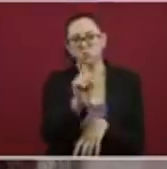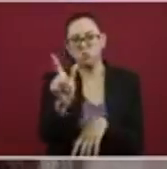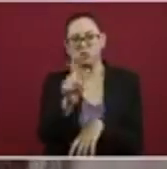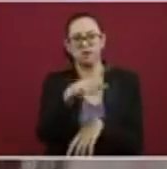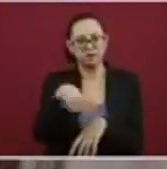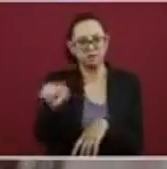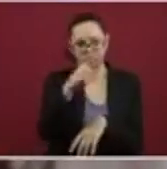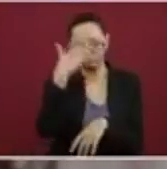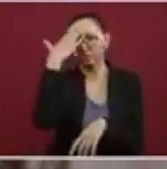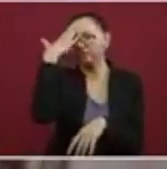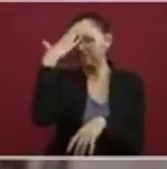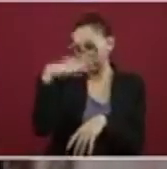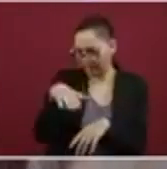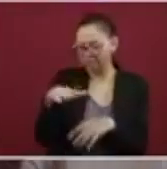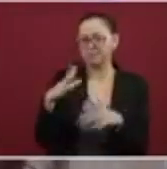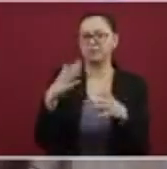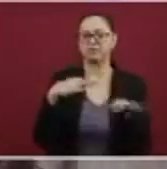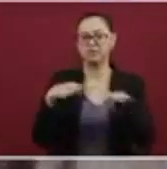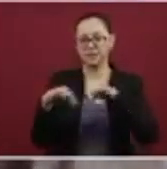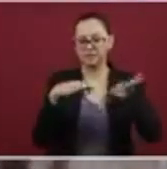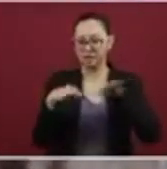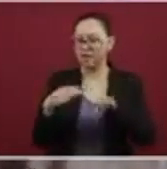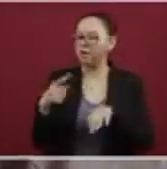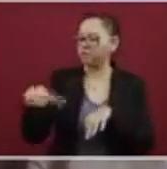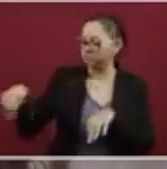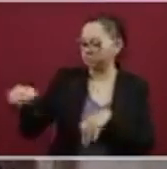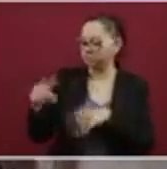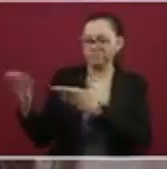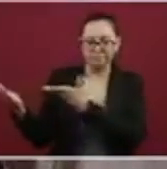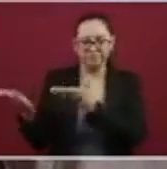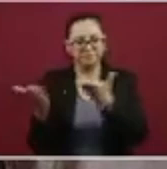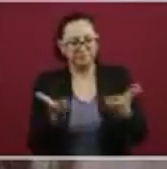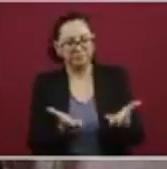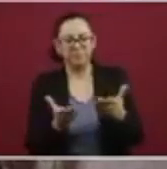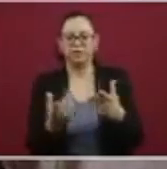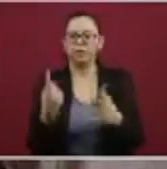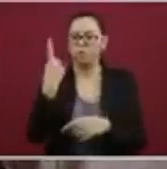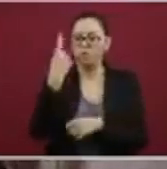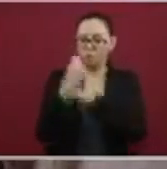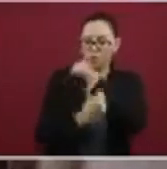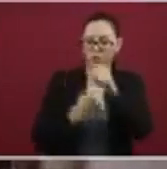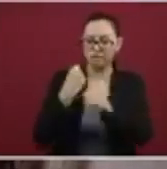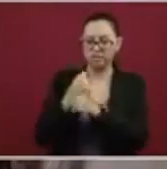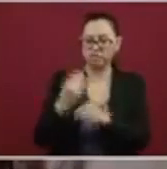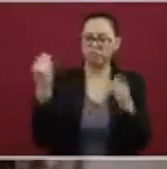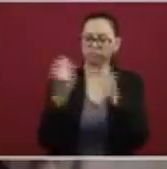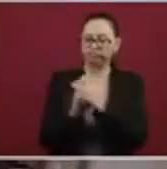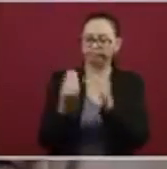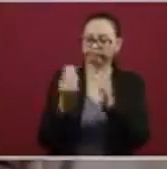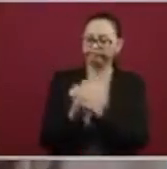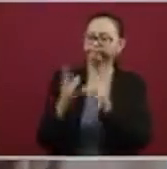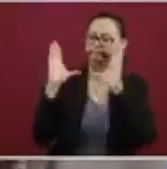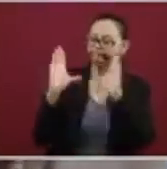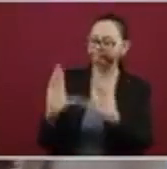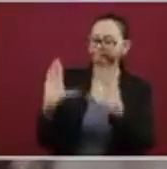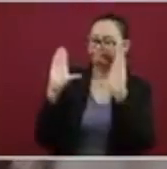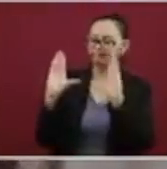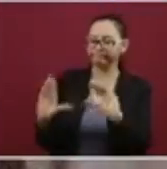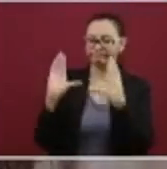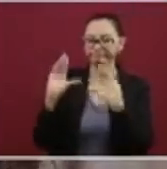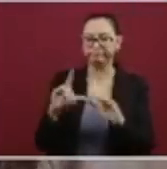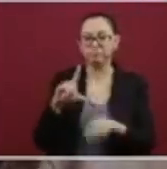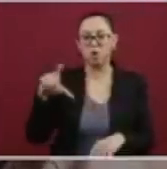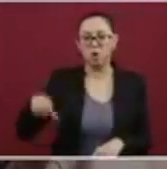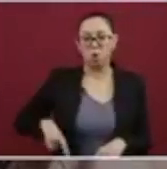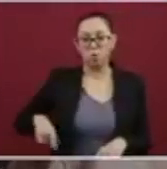sabe de oficios, que recibe a los jóvenes, los capacita durante un año, y el compromiso del gobierno es